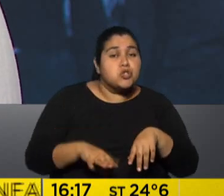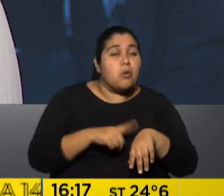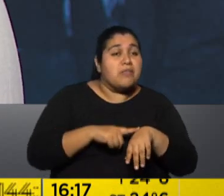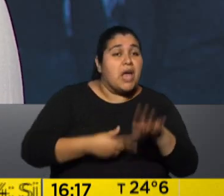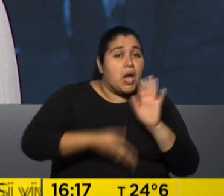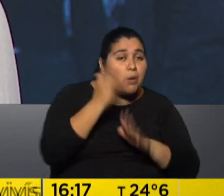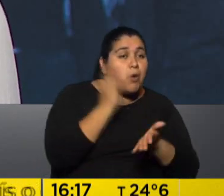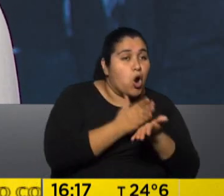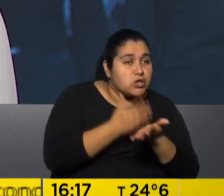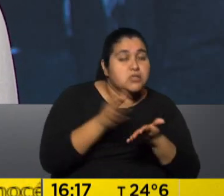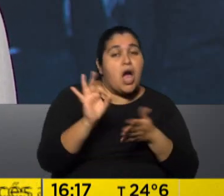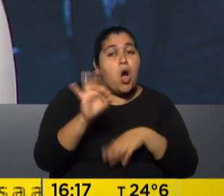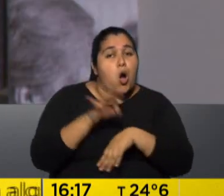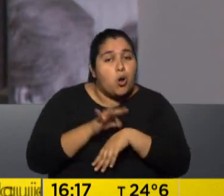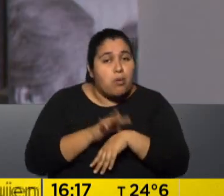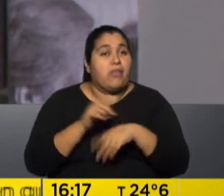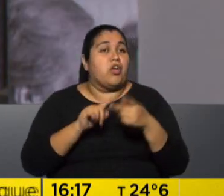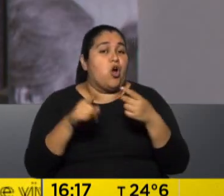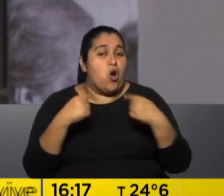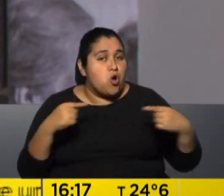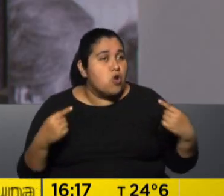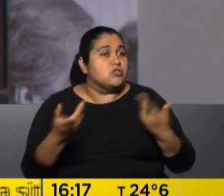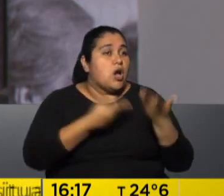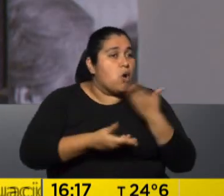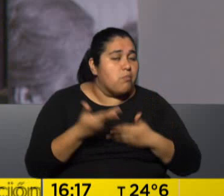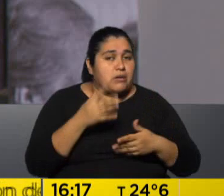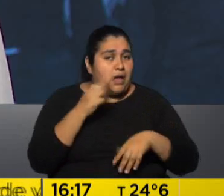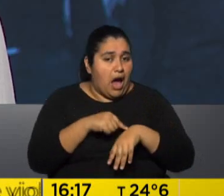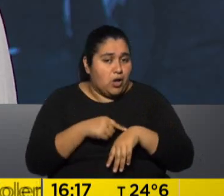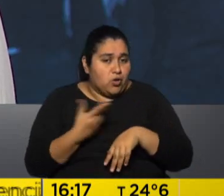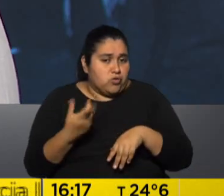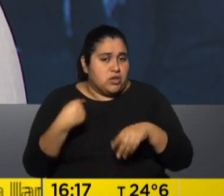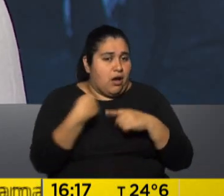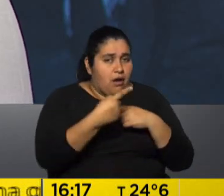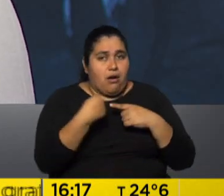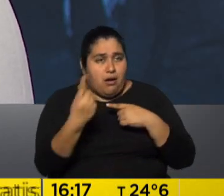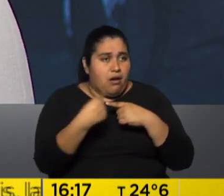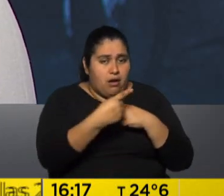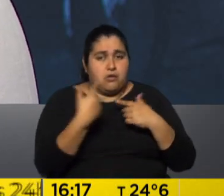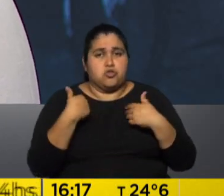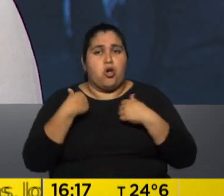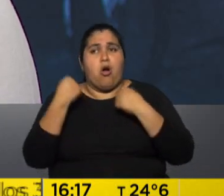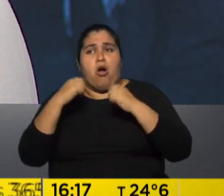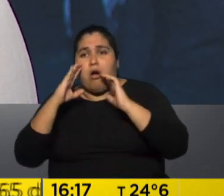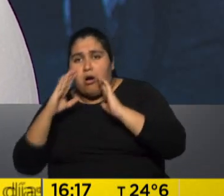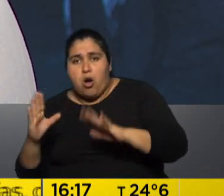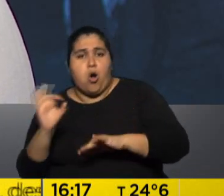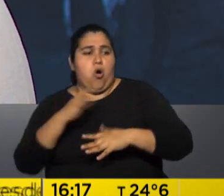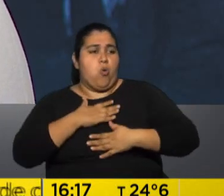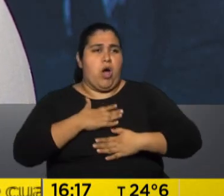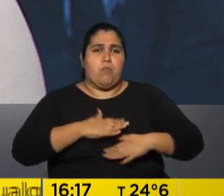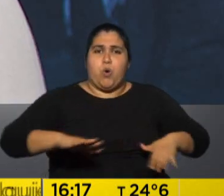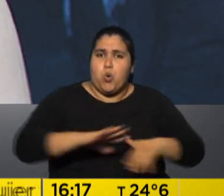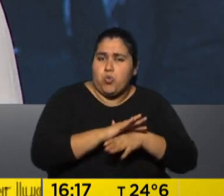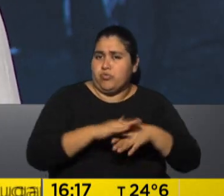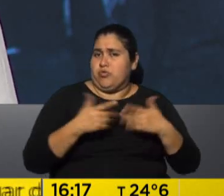casa, cocinar, descansar, etcétera. Vivir, reír, claro. Claro, es decir, entonces no voy a entrenar o no voy a rendir al igual